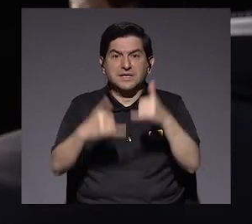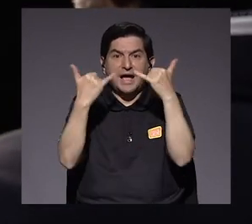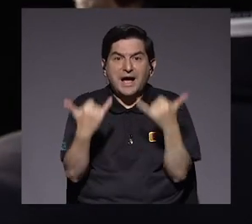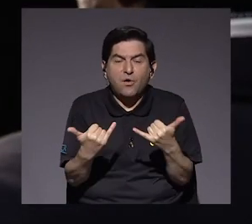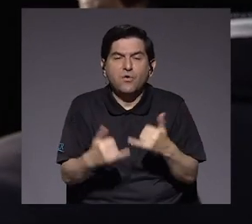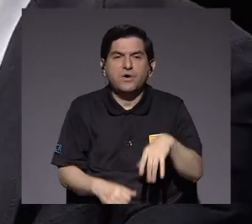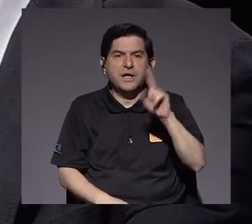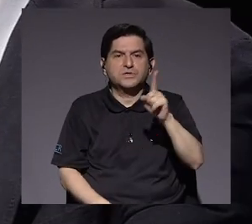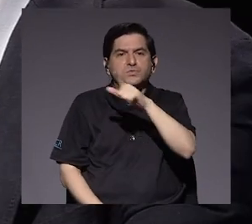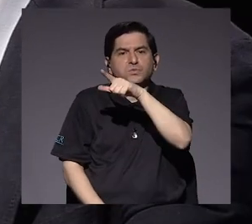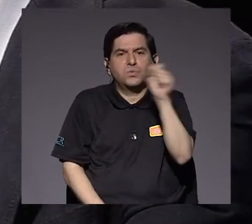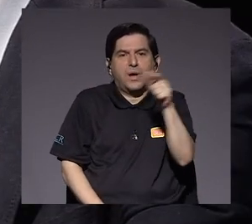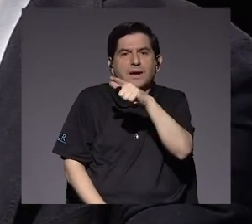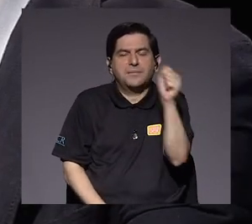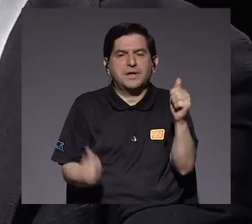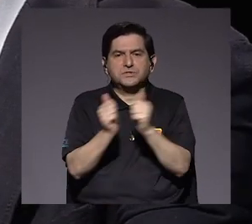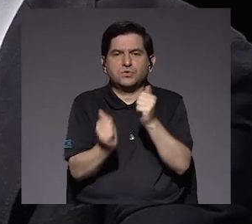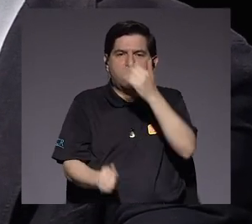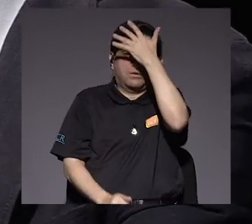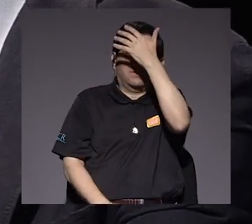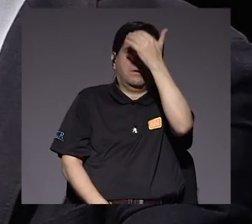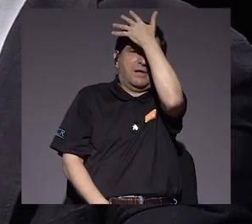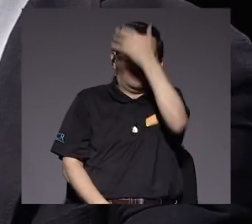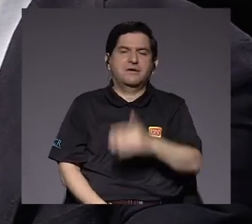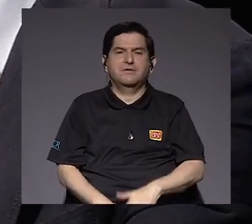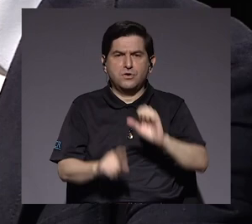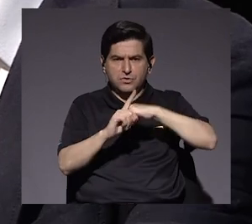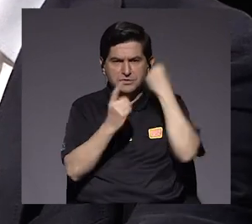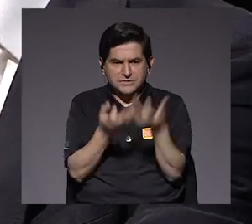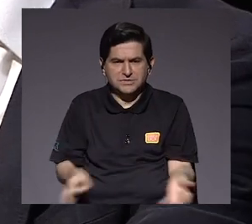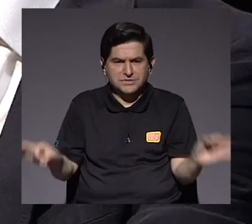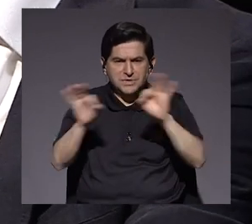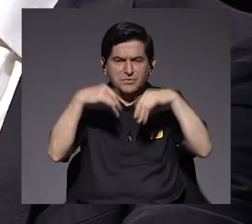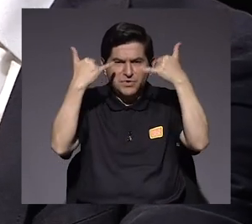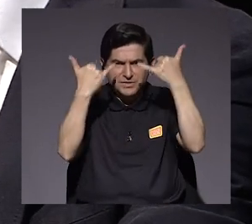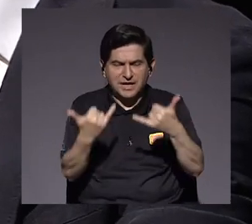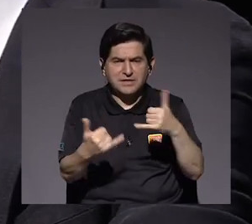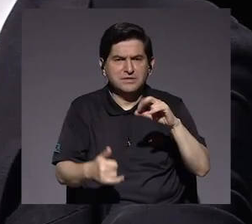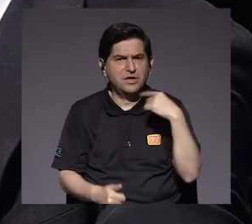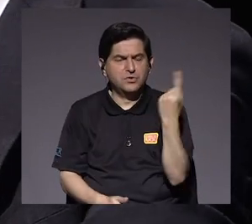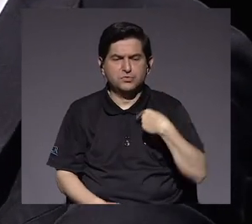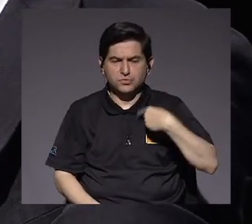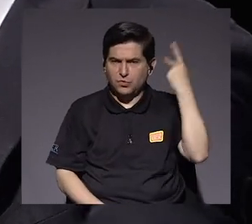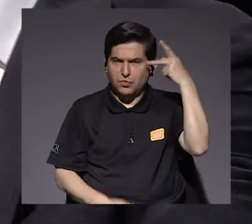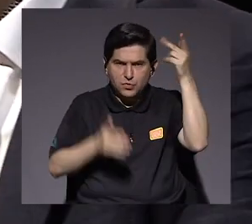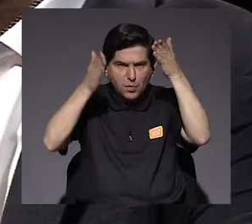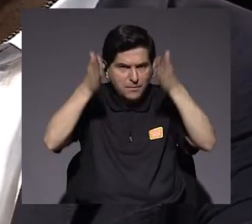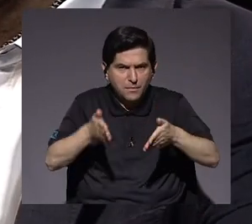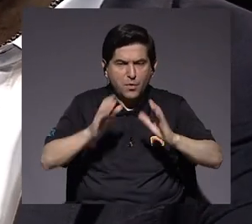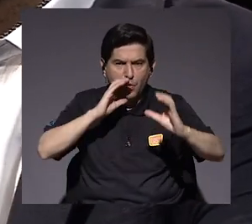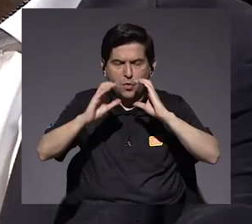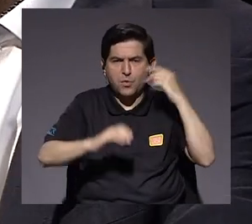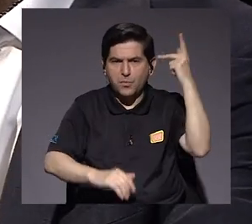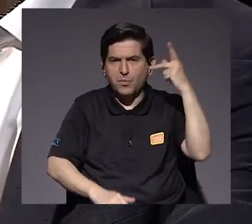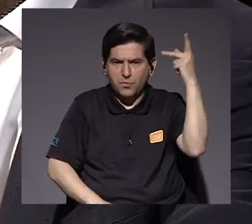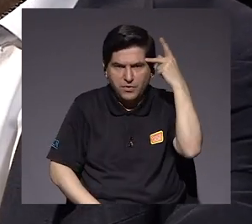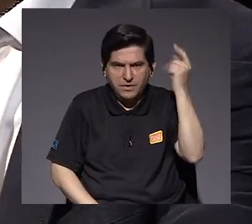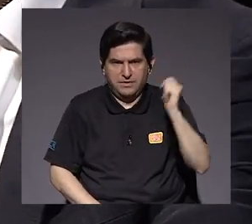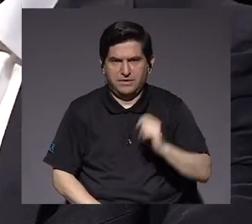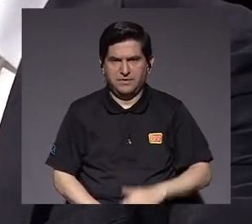pones en perspectiva, aquí entra un elemento sustantivo, y voy a hablar no solamente como politólogo o como comunicador político,